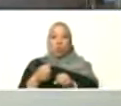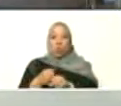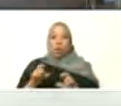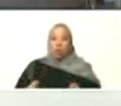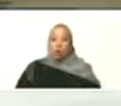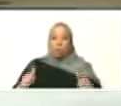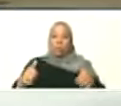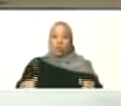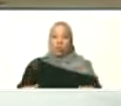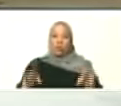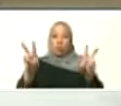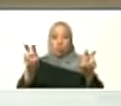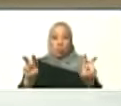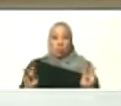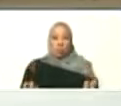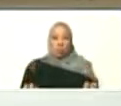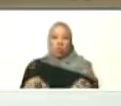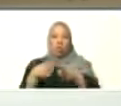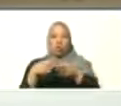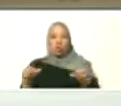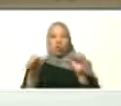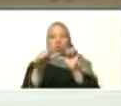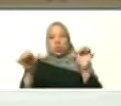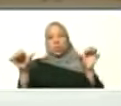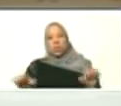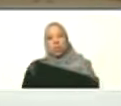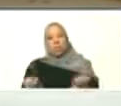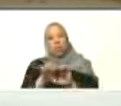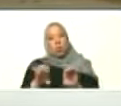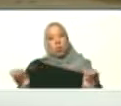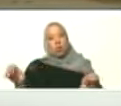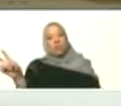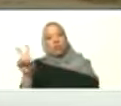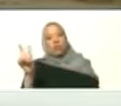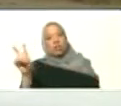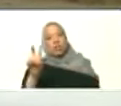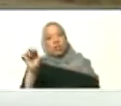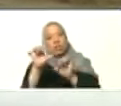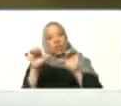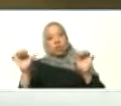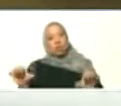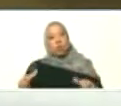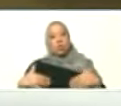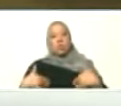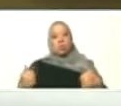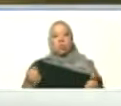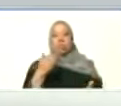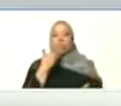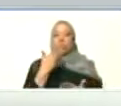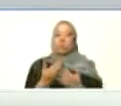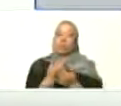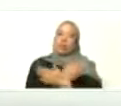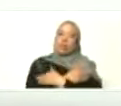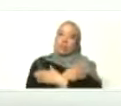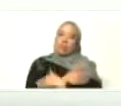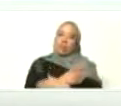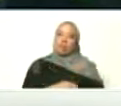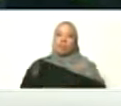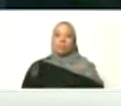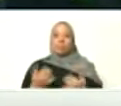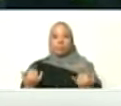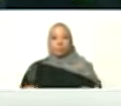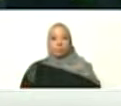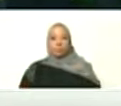renacimiento de todo el sistema educativo venezolano y del sistema de salud. Muchachos, muchachos, ya